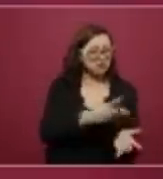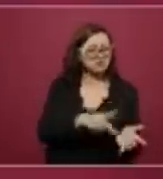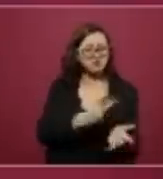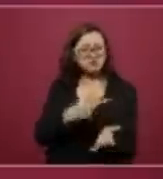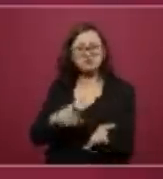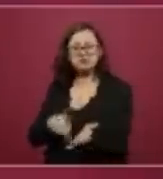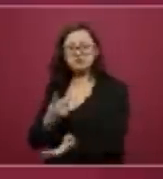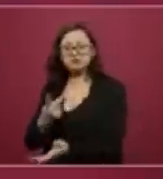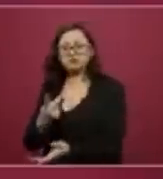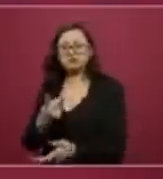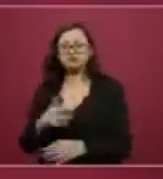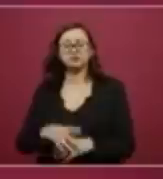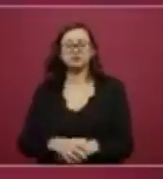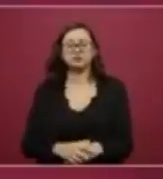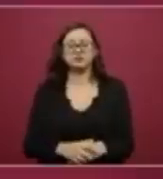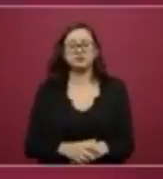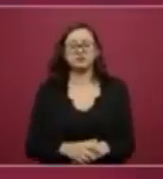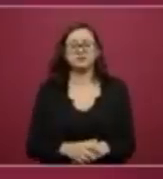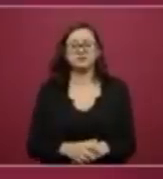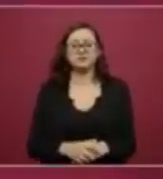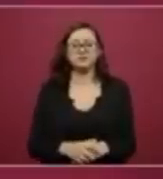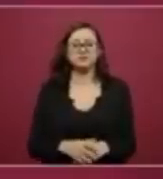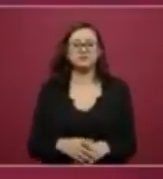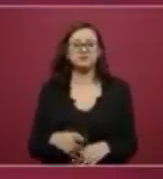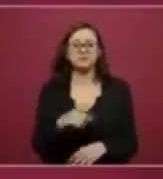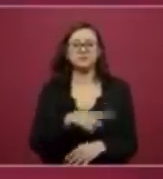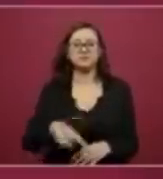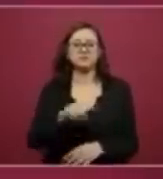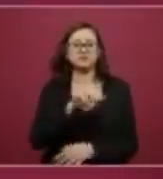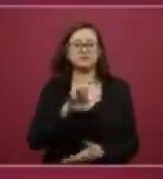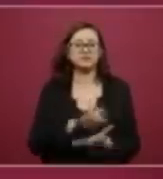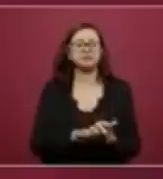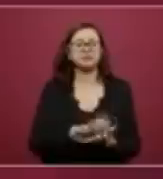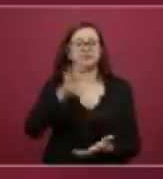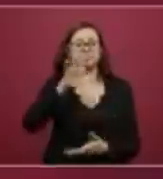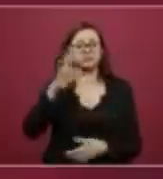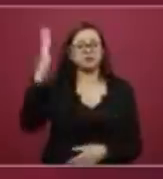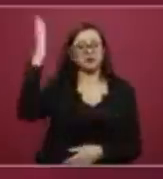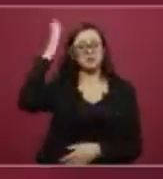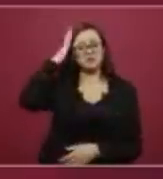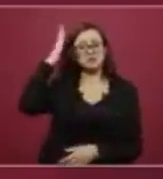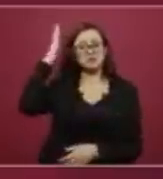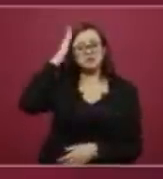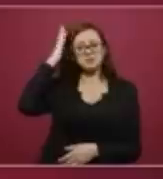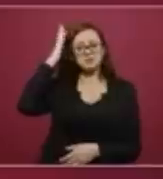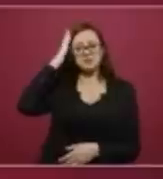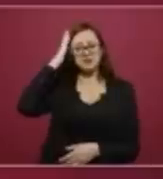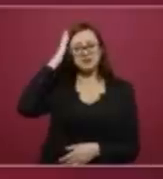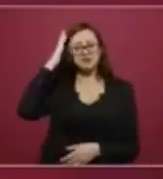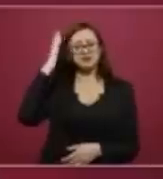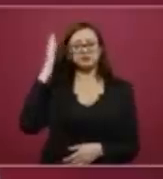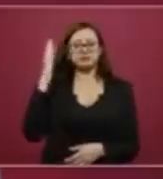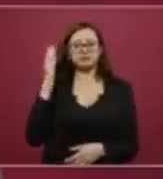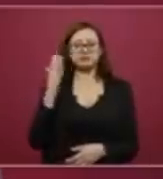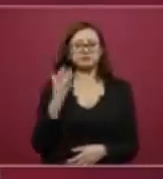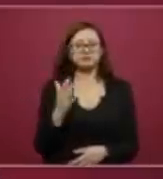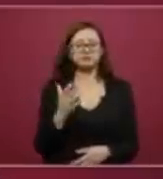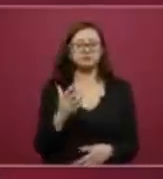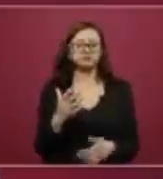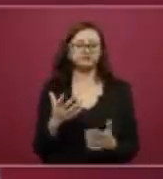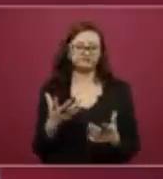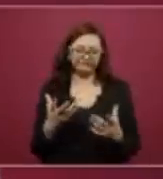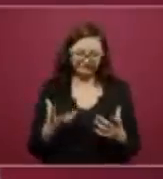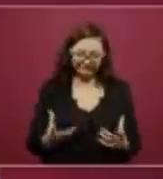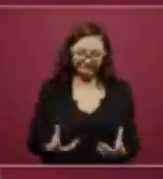la mayoría de los dirigentes que participaron en estas tres